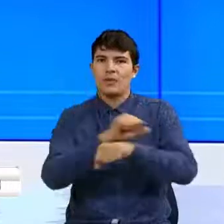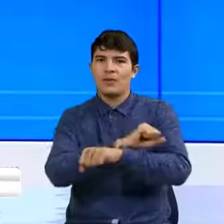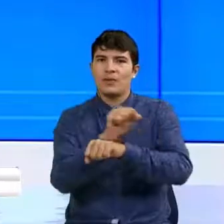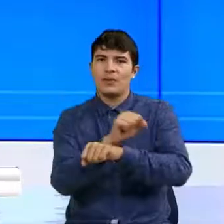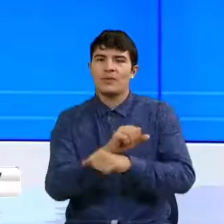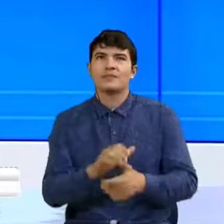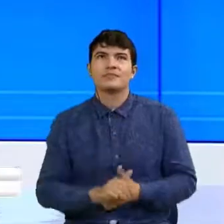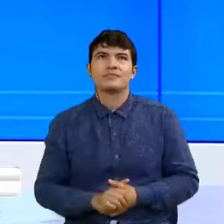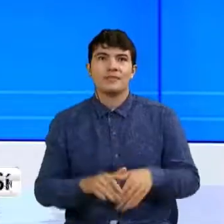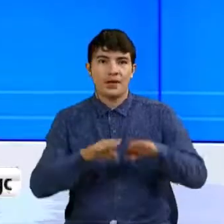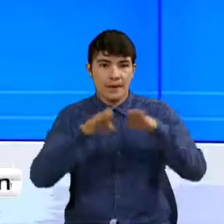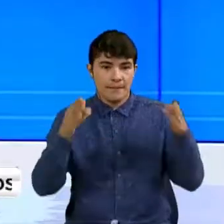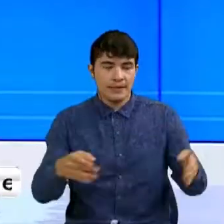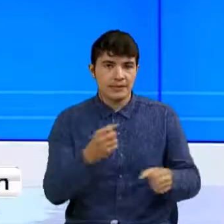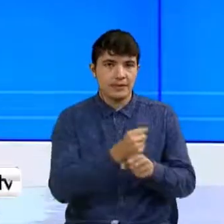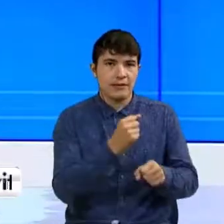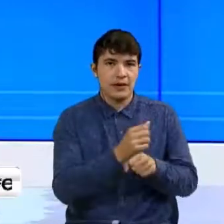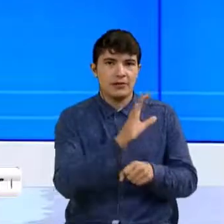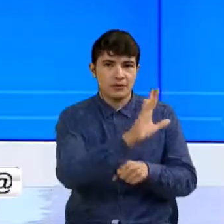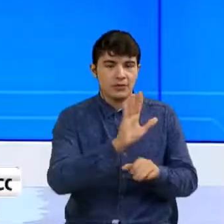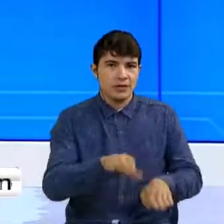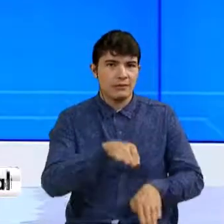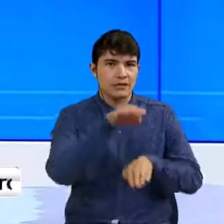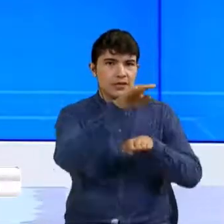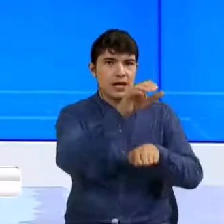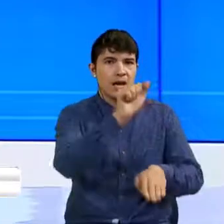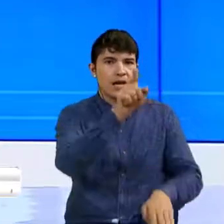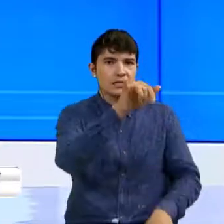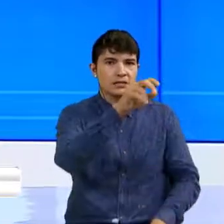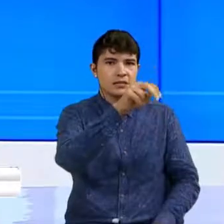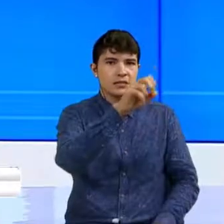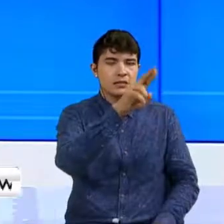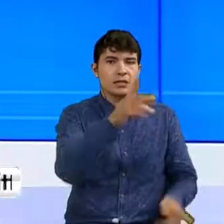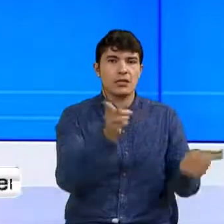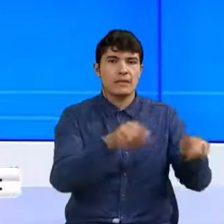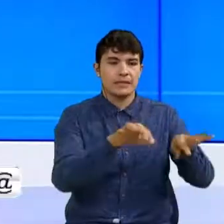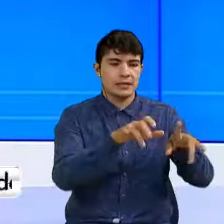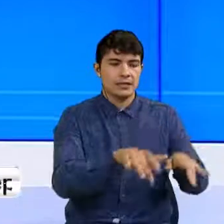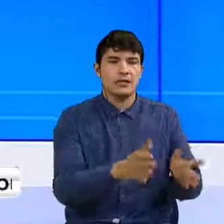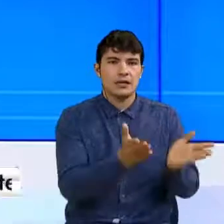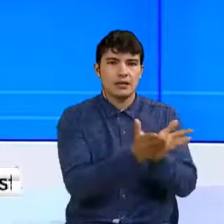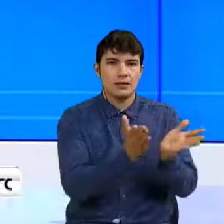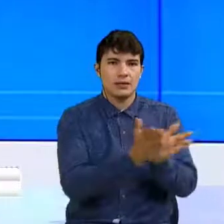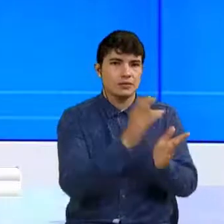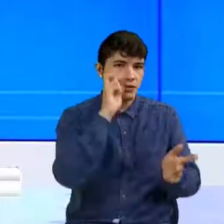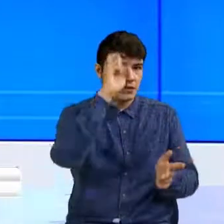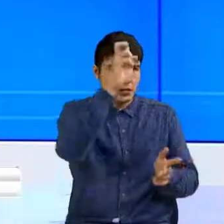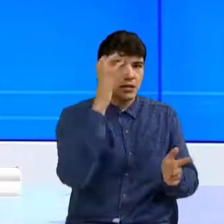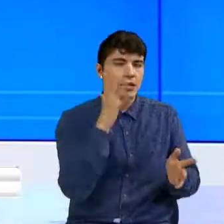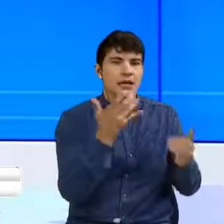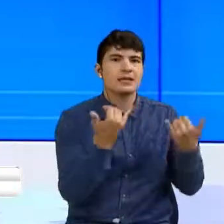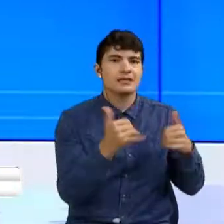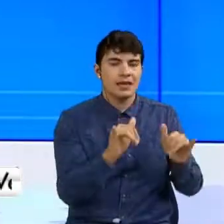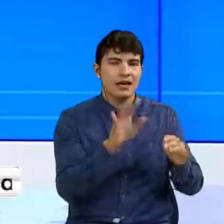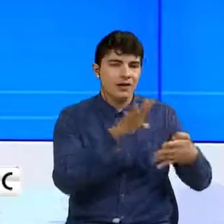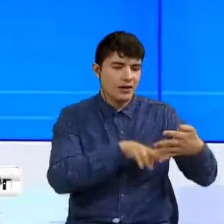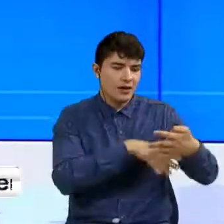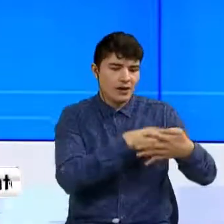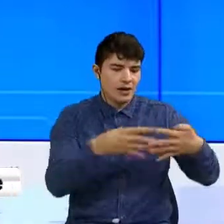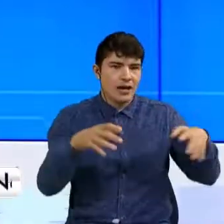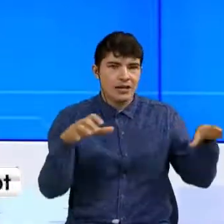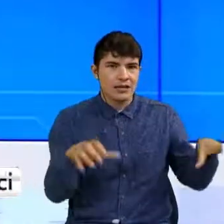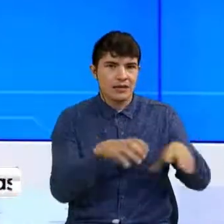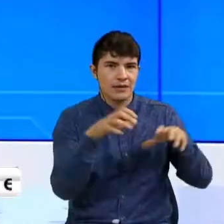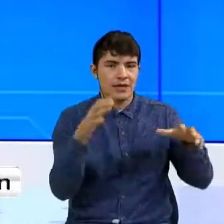y luego de una mesa de trabajo conformada por representantes de señor y la secretaria de educación del norte de santander se logró establecer un cronograma de actividades